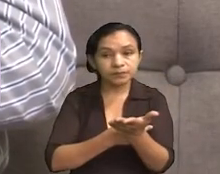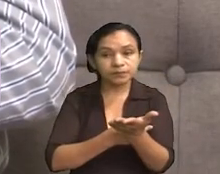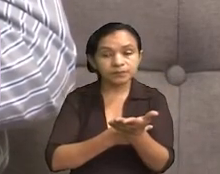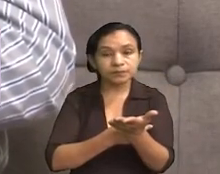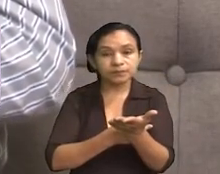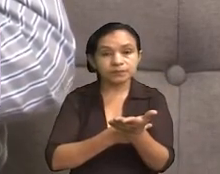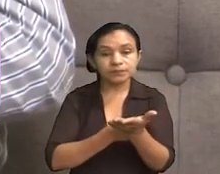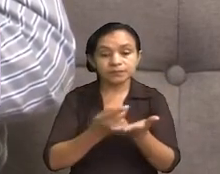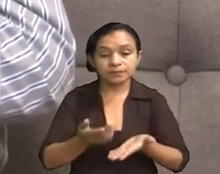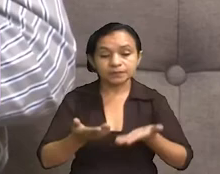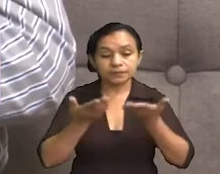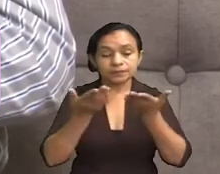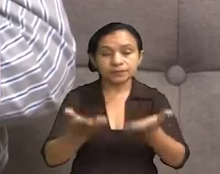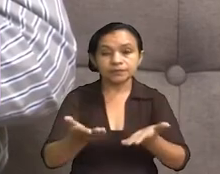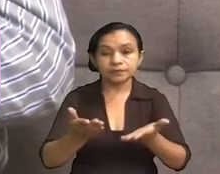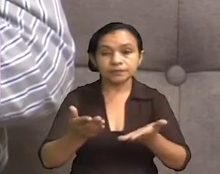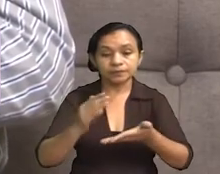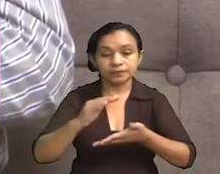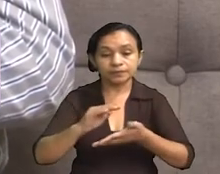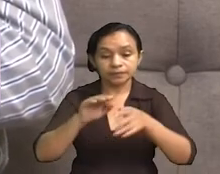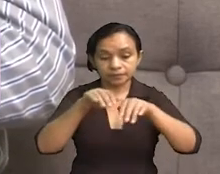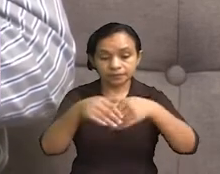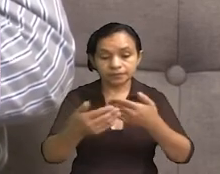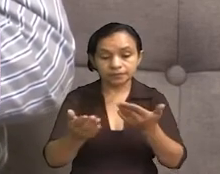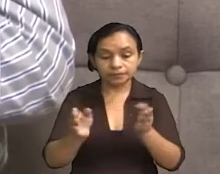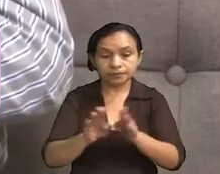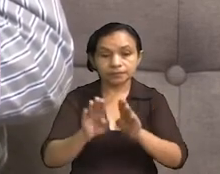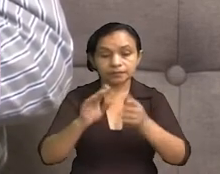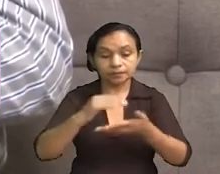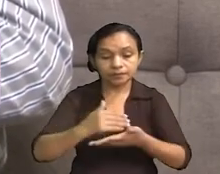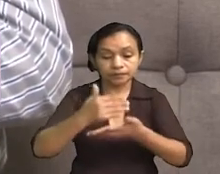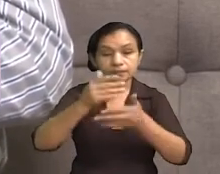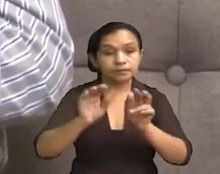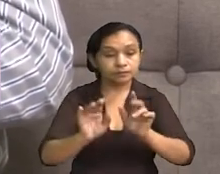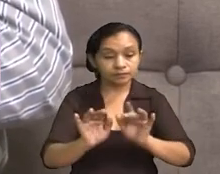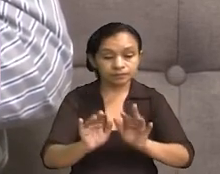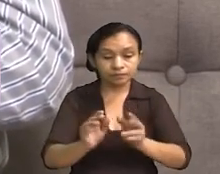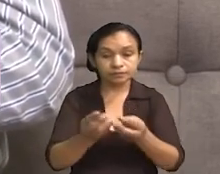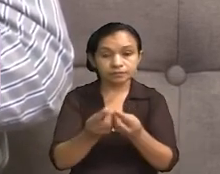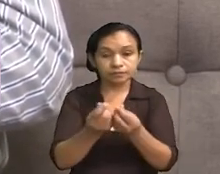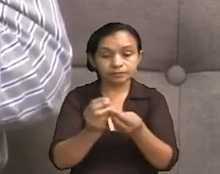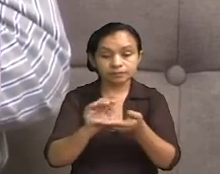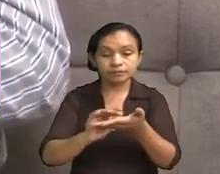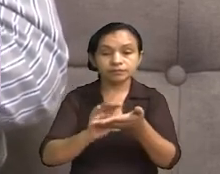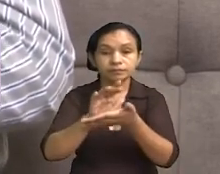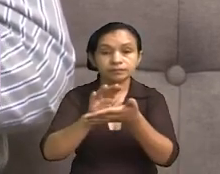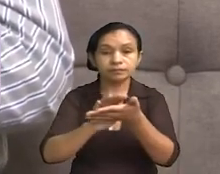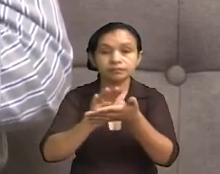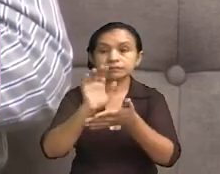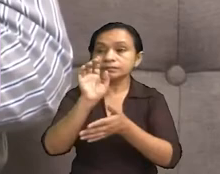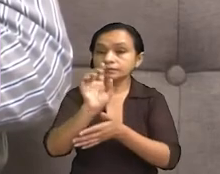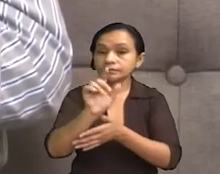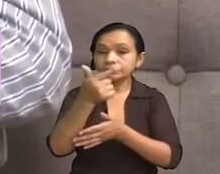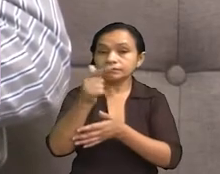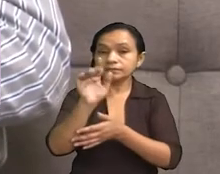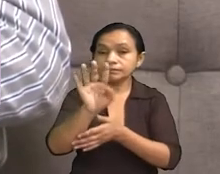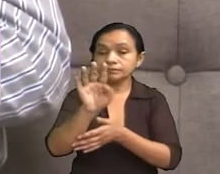dotar de aulas móviles, digitales móviles, en 747